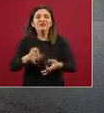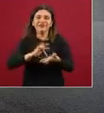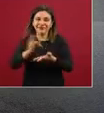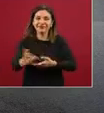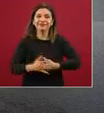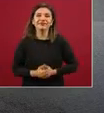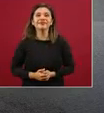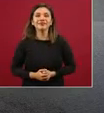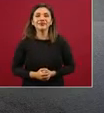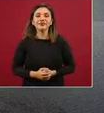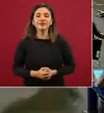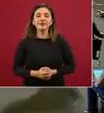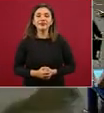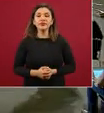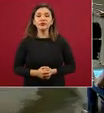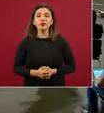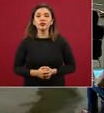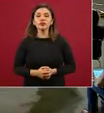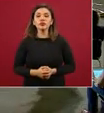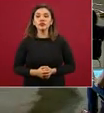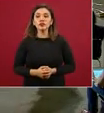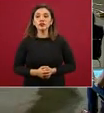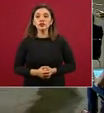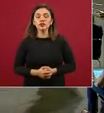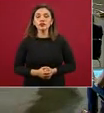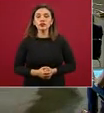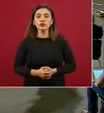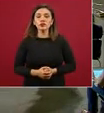Gracias. Sí, cómo no.